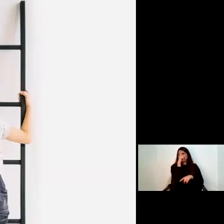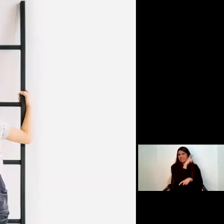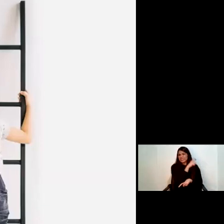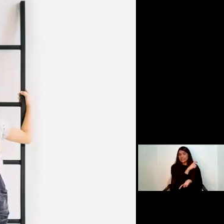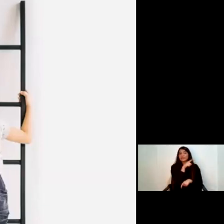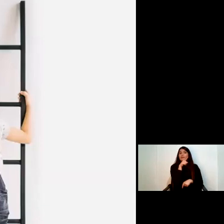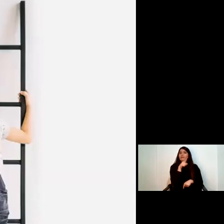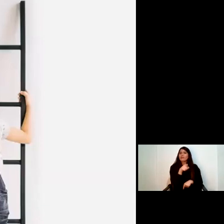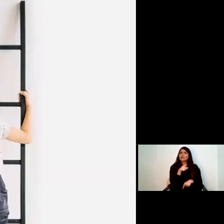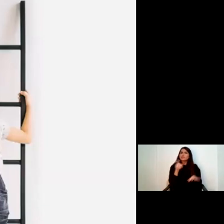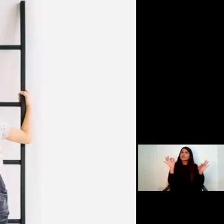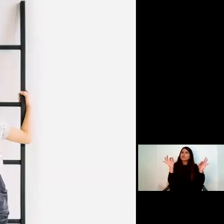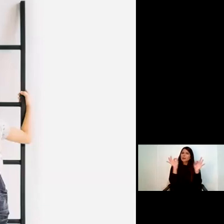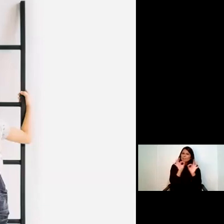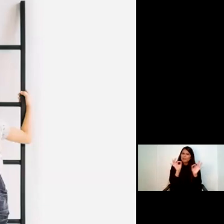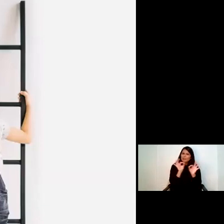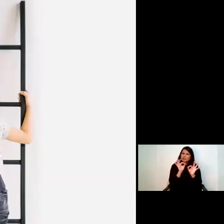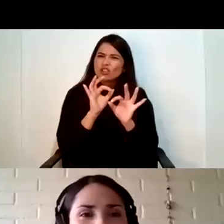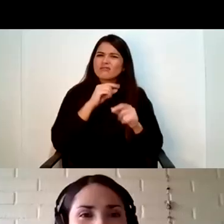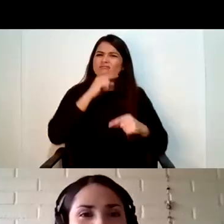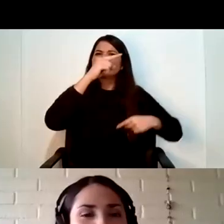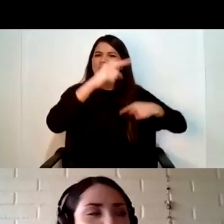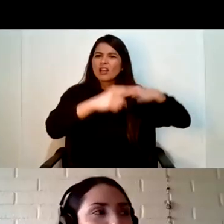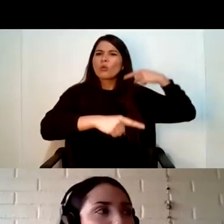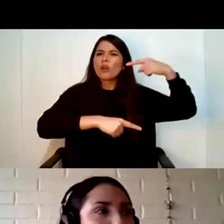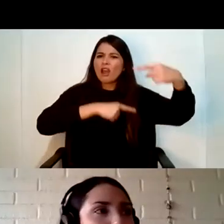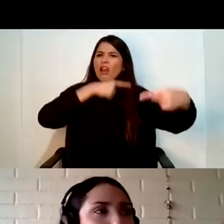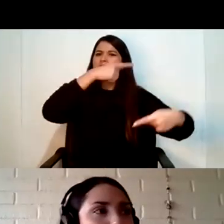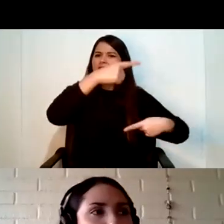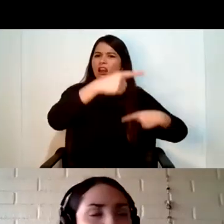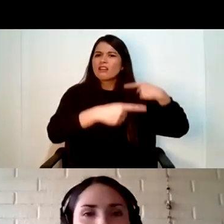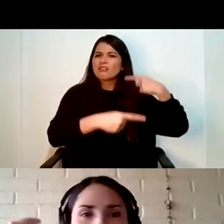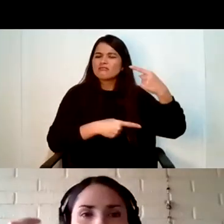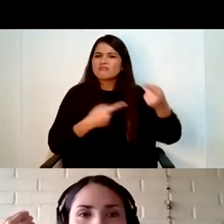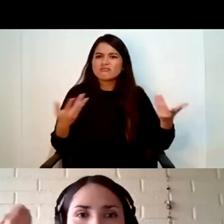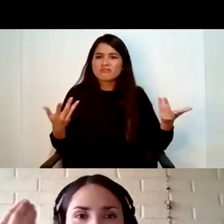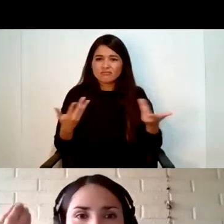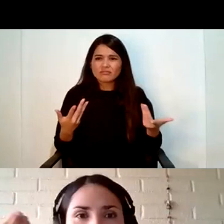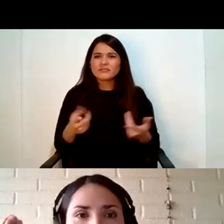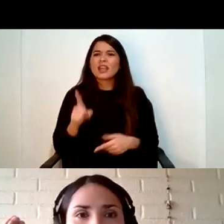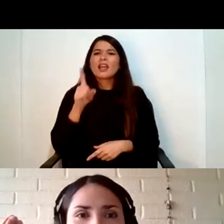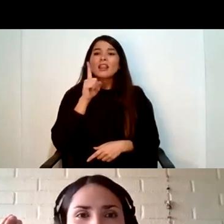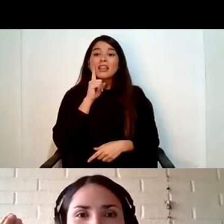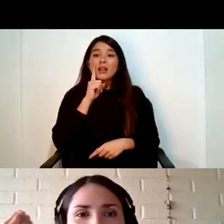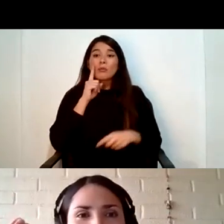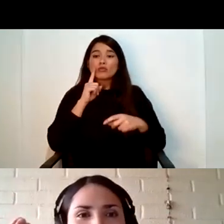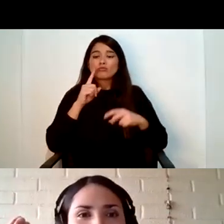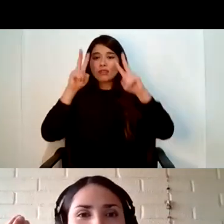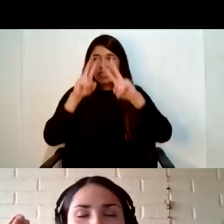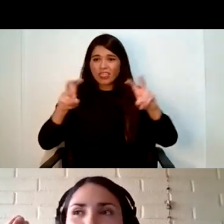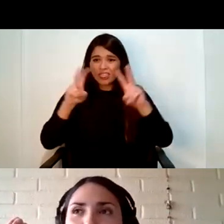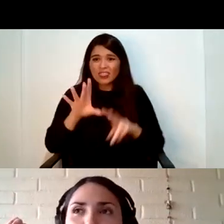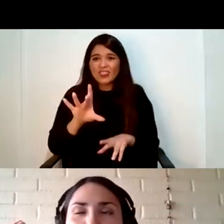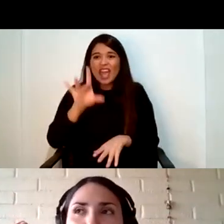ciertas explicaciones circulares. ¿En qué sentido? En que vamos a tener el diagnóstico